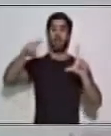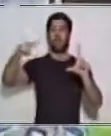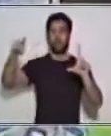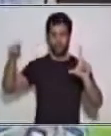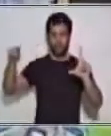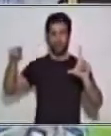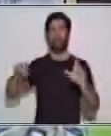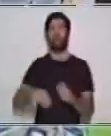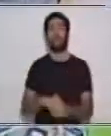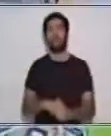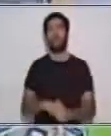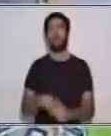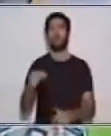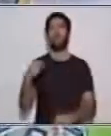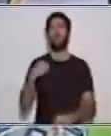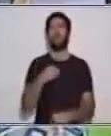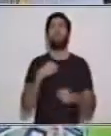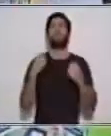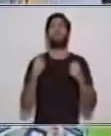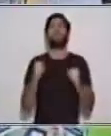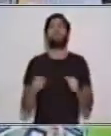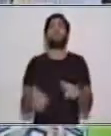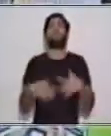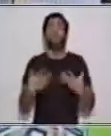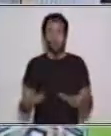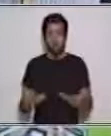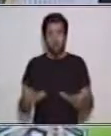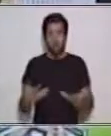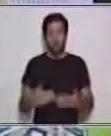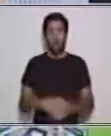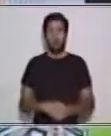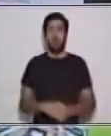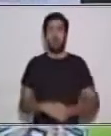a trazar una línea